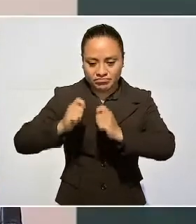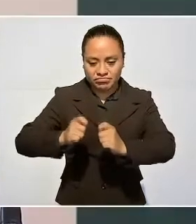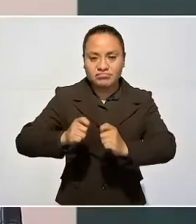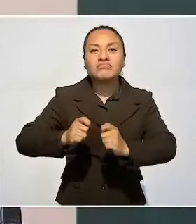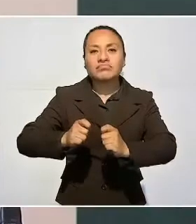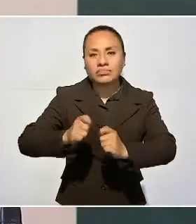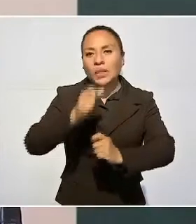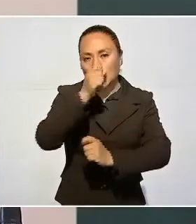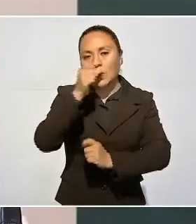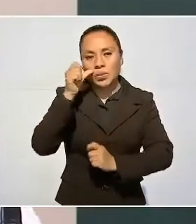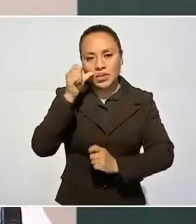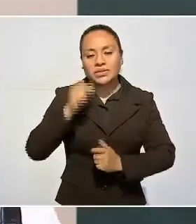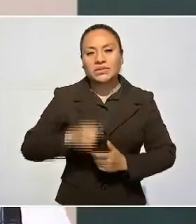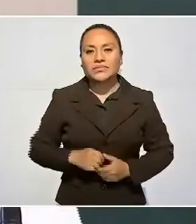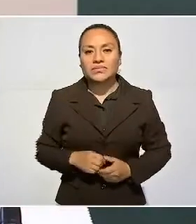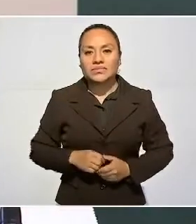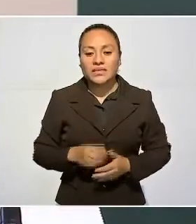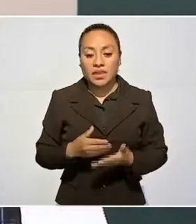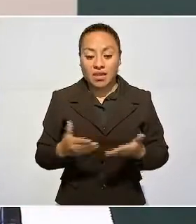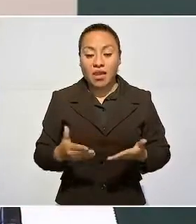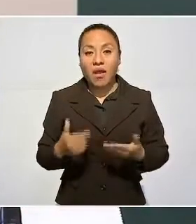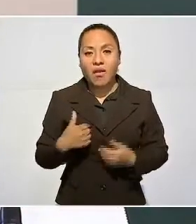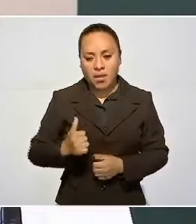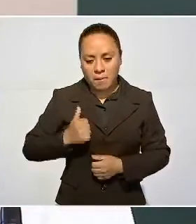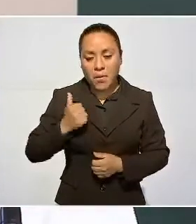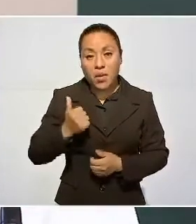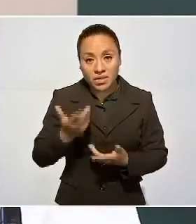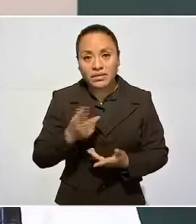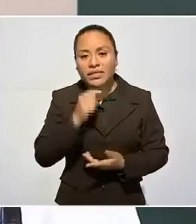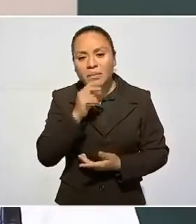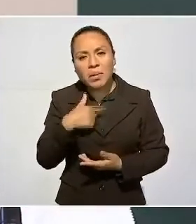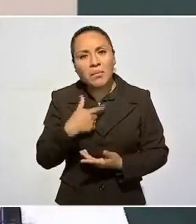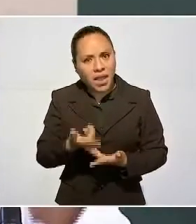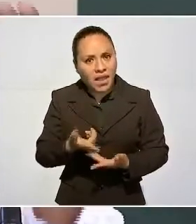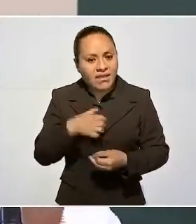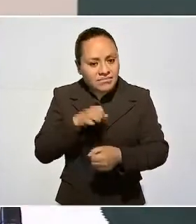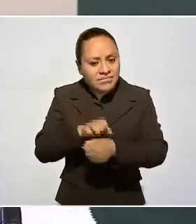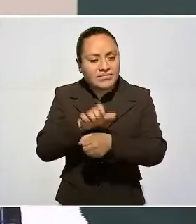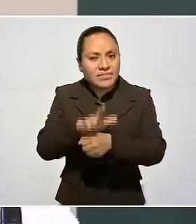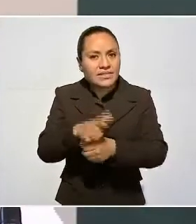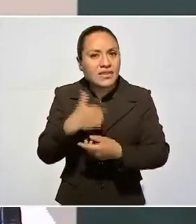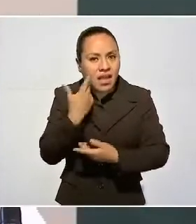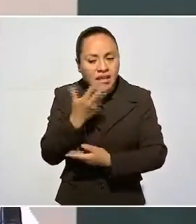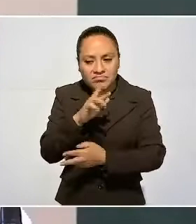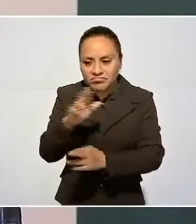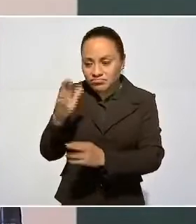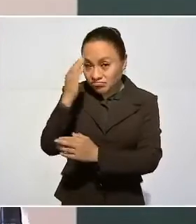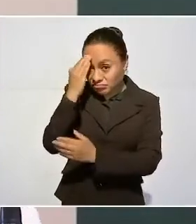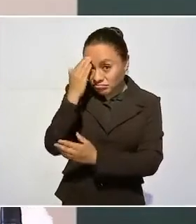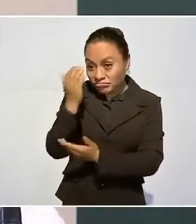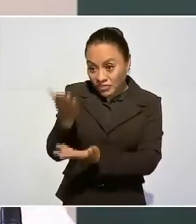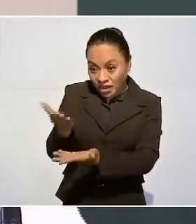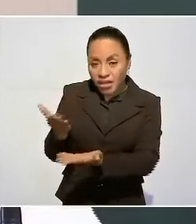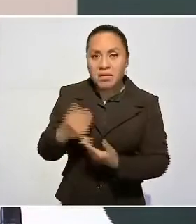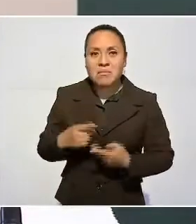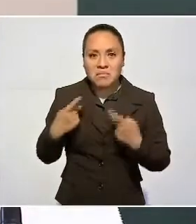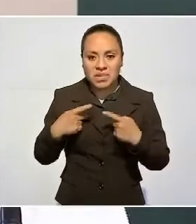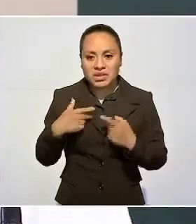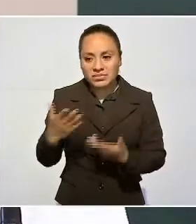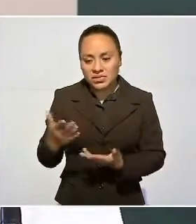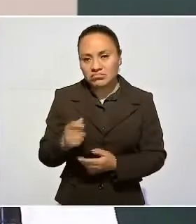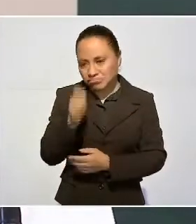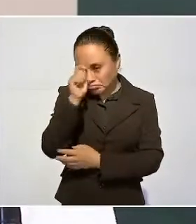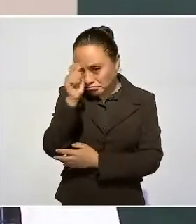juarista. Quiero aprovechar esta ocasión especial para hacer un reconocimiento a ustedes,